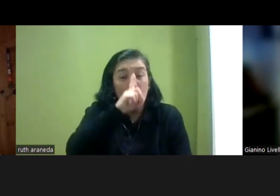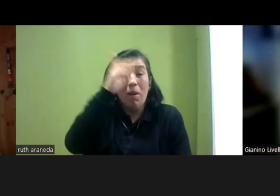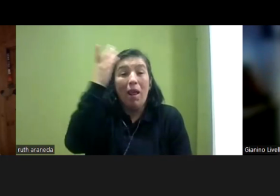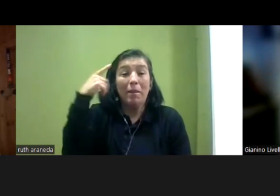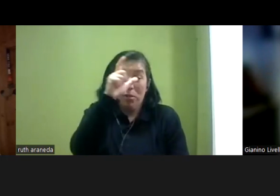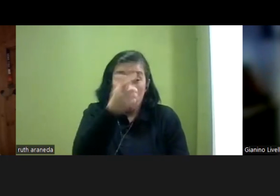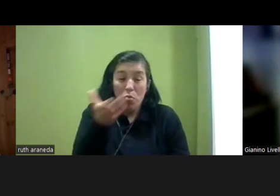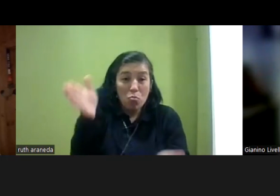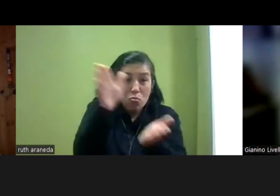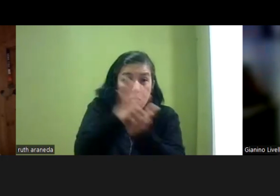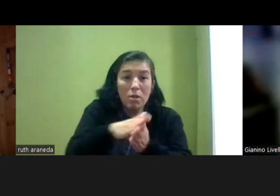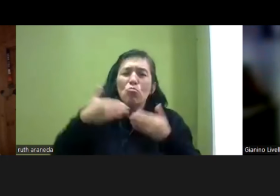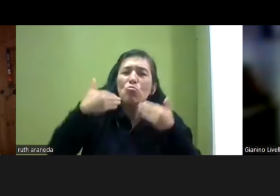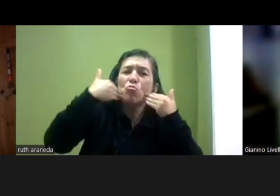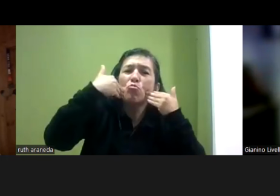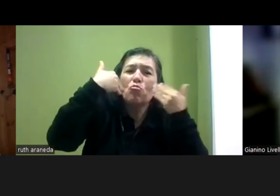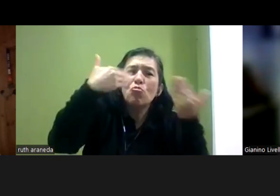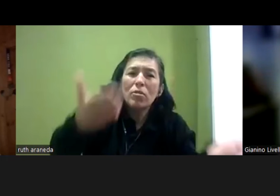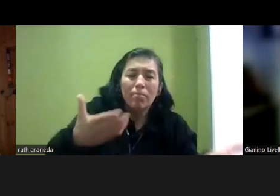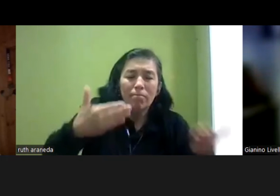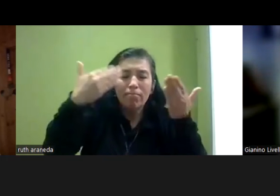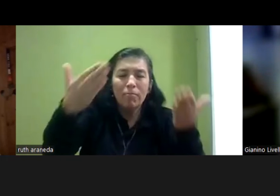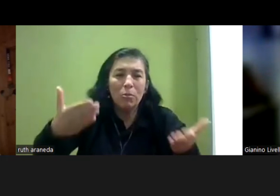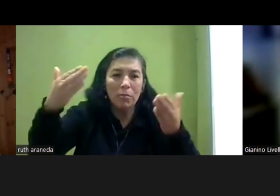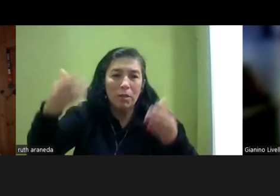forma de ejercer la reciprocidad.